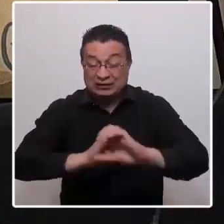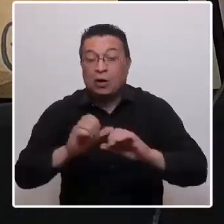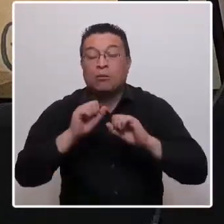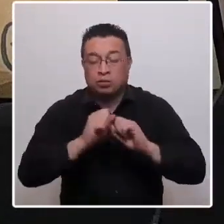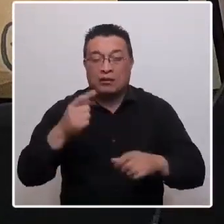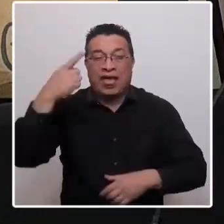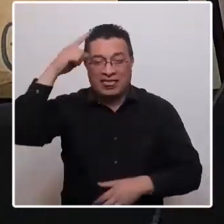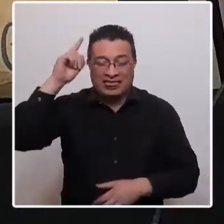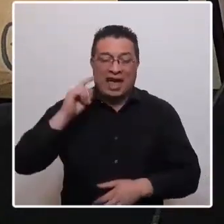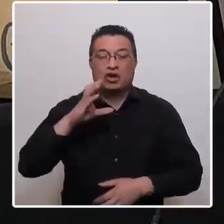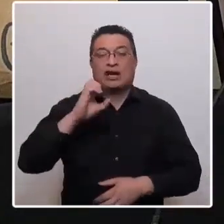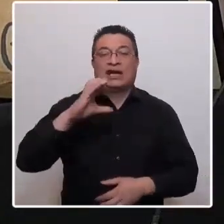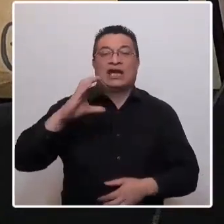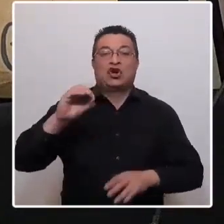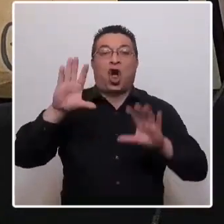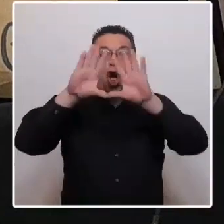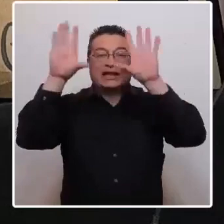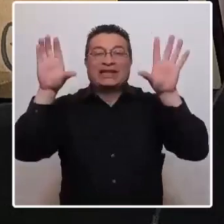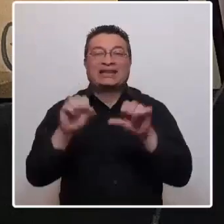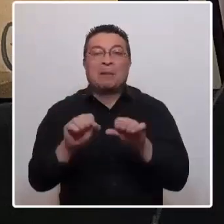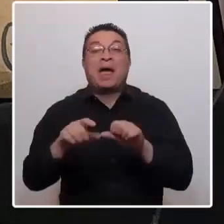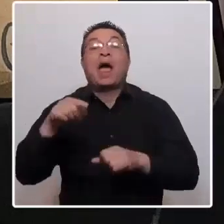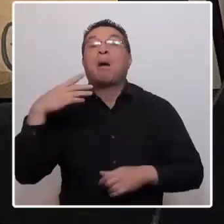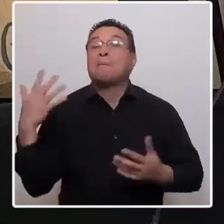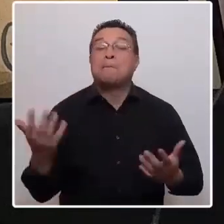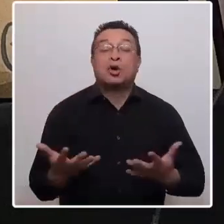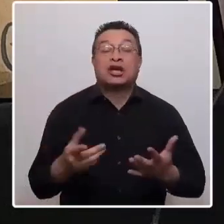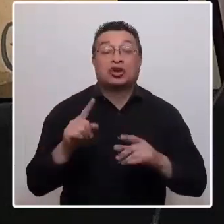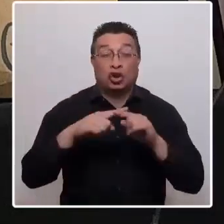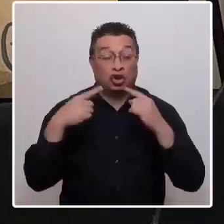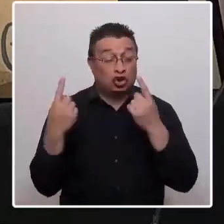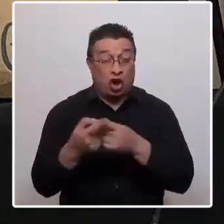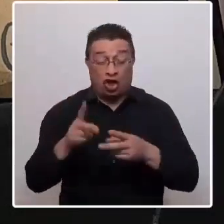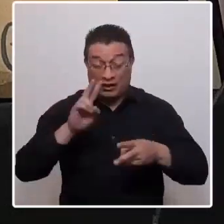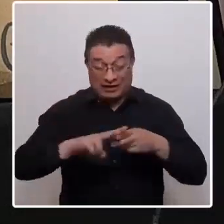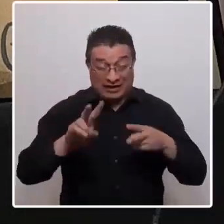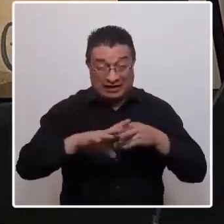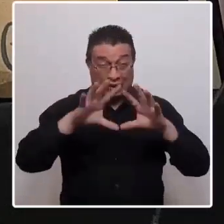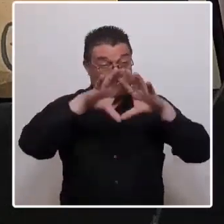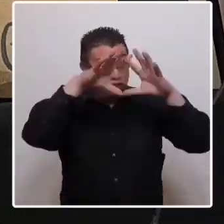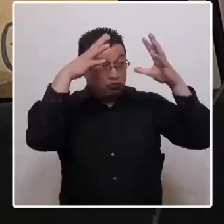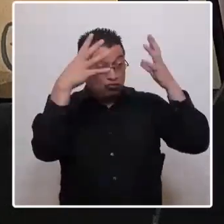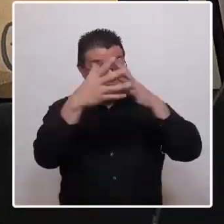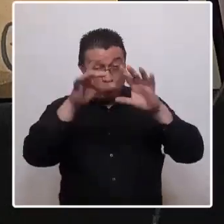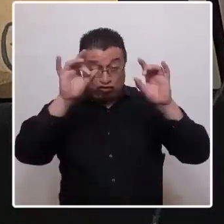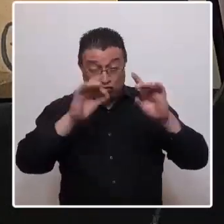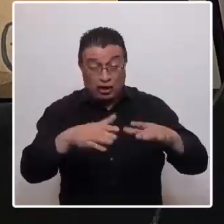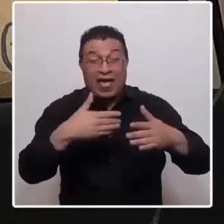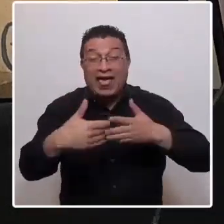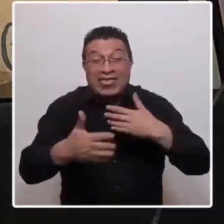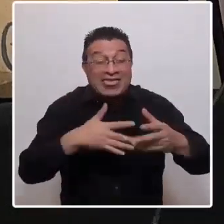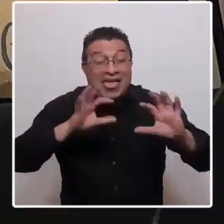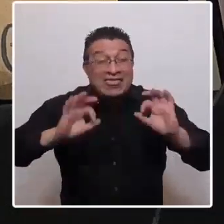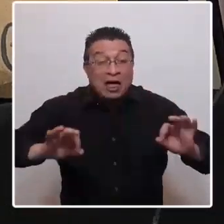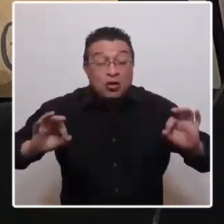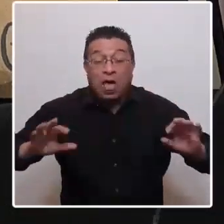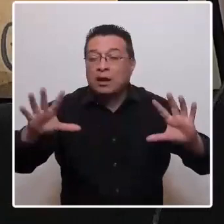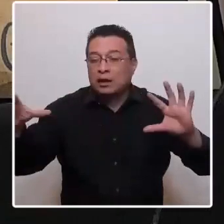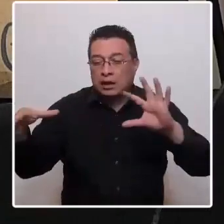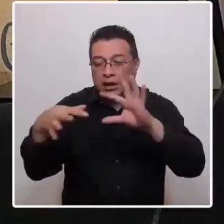al ecosistema, ya que todo lo que está hecho en nuestro planeta naturalmente tiene una